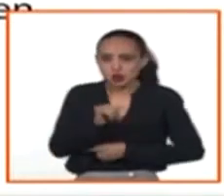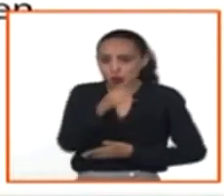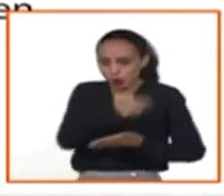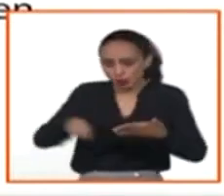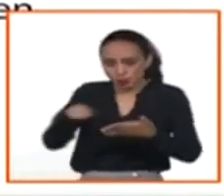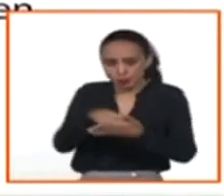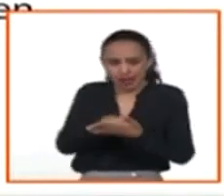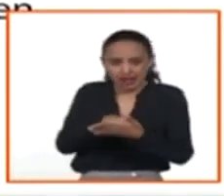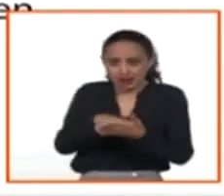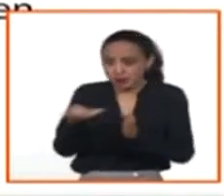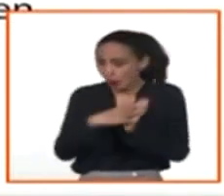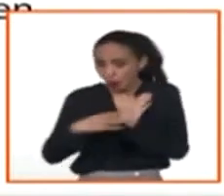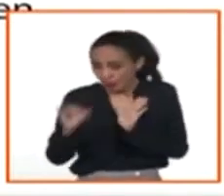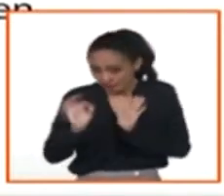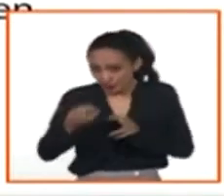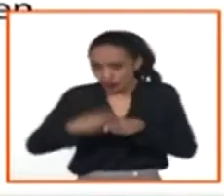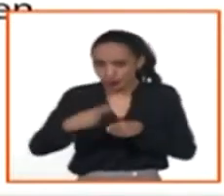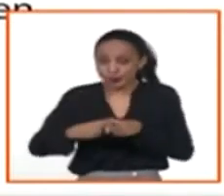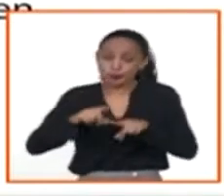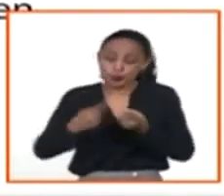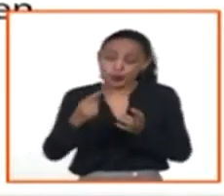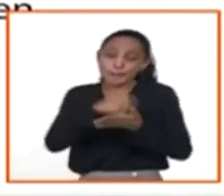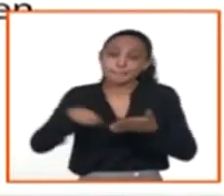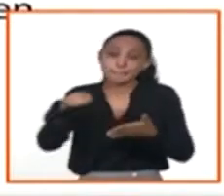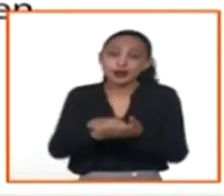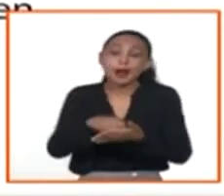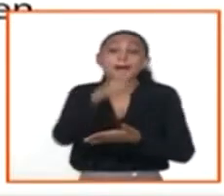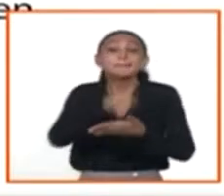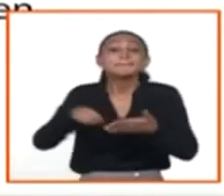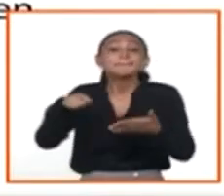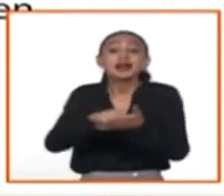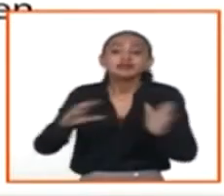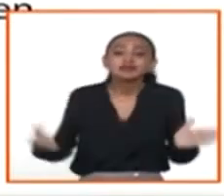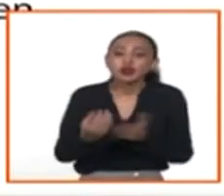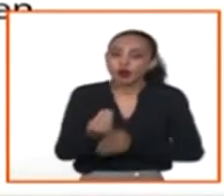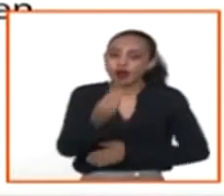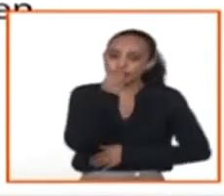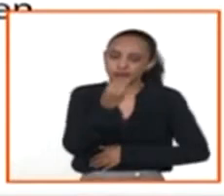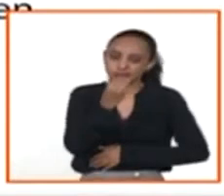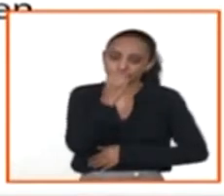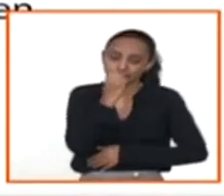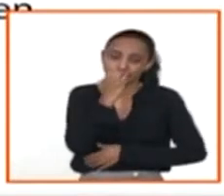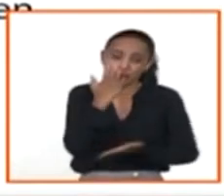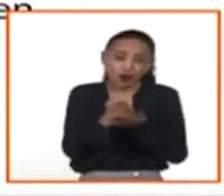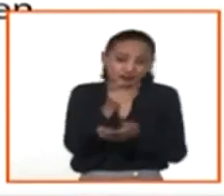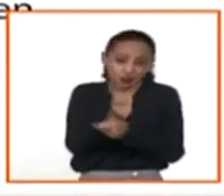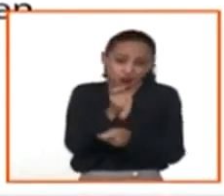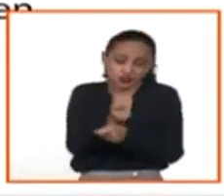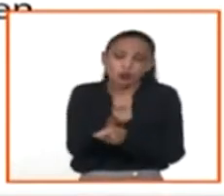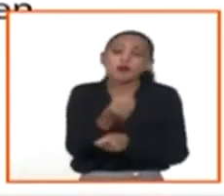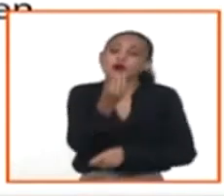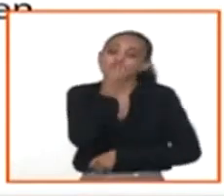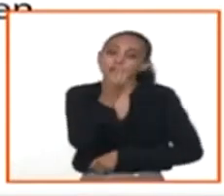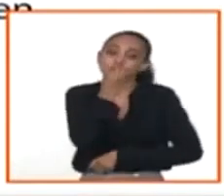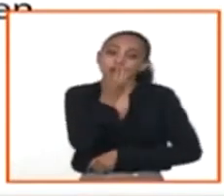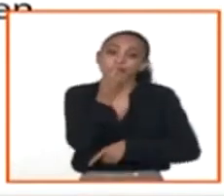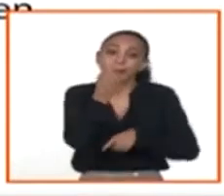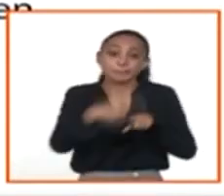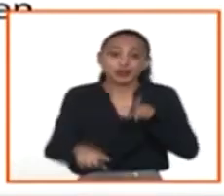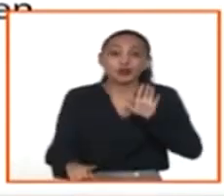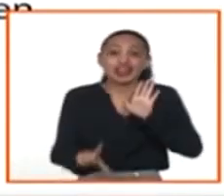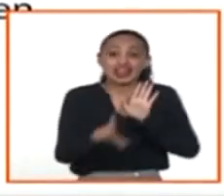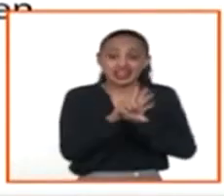se llama Plan de Soberanía Alimentaria y Educación Nutricional. Sin embargo, en la ley, y digo por elementos incluso constitucionales,